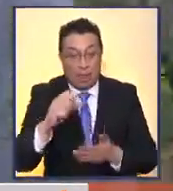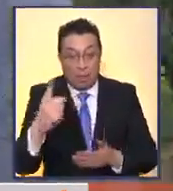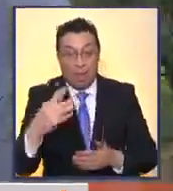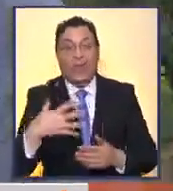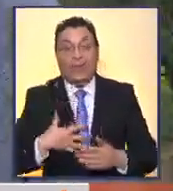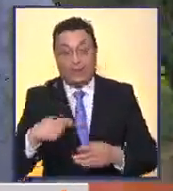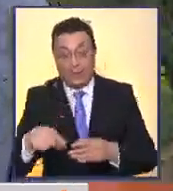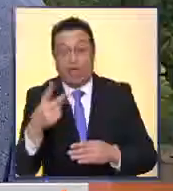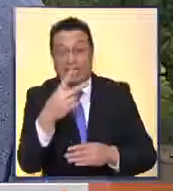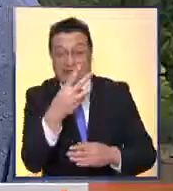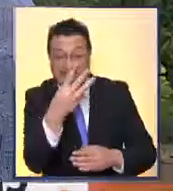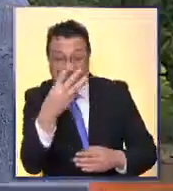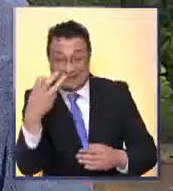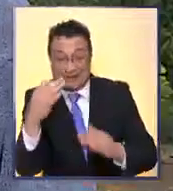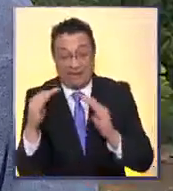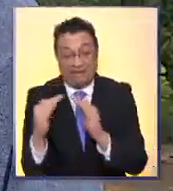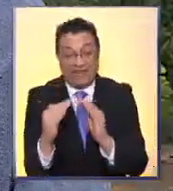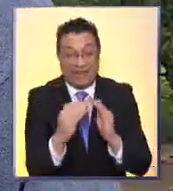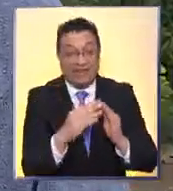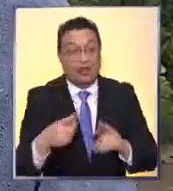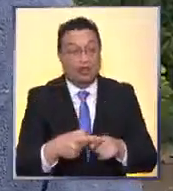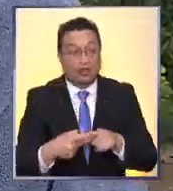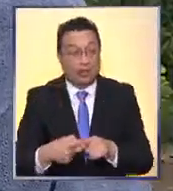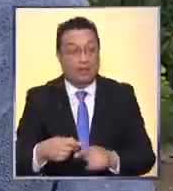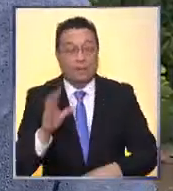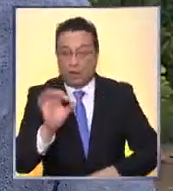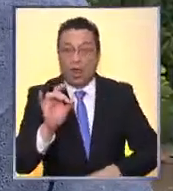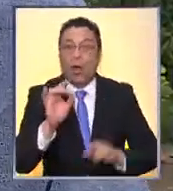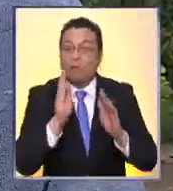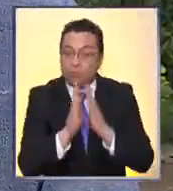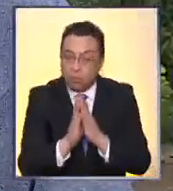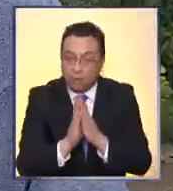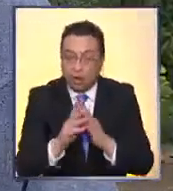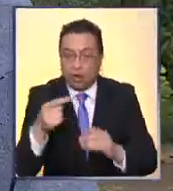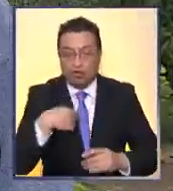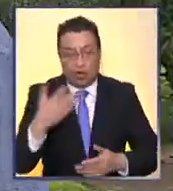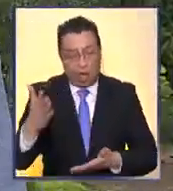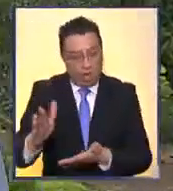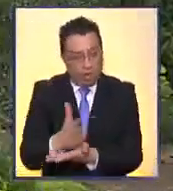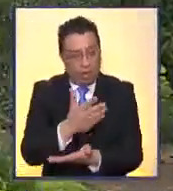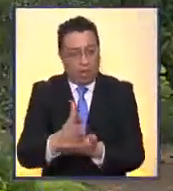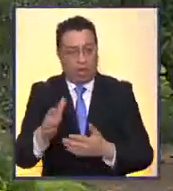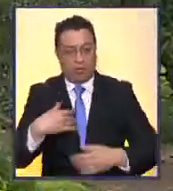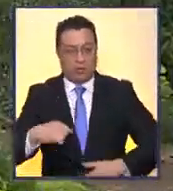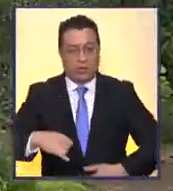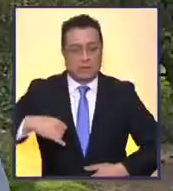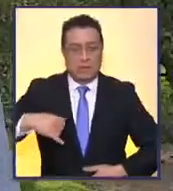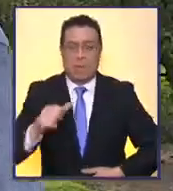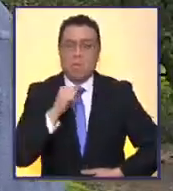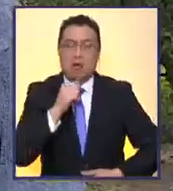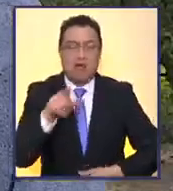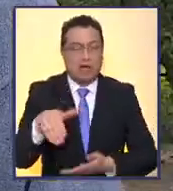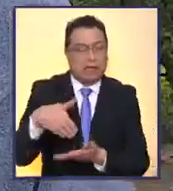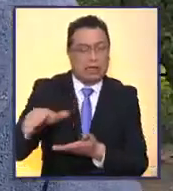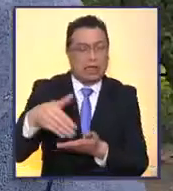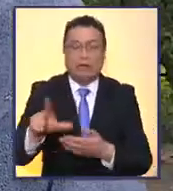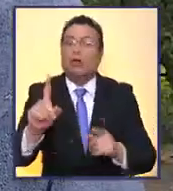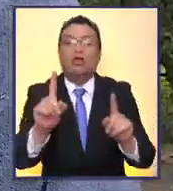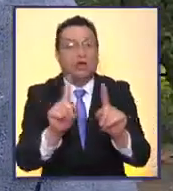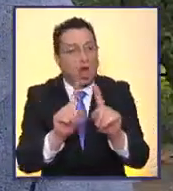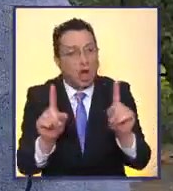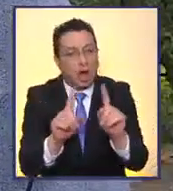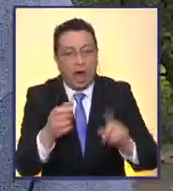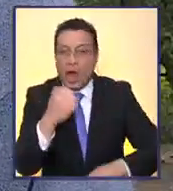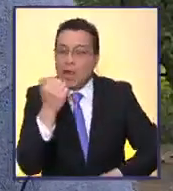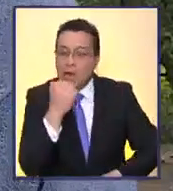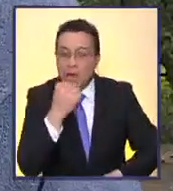sociales. O sea, por favor, que nos saquen el estigma de que somos clasistas y que no queremos a los pobres al lado nuestro, así como no